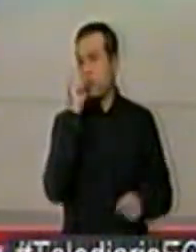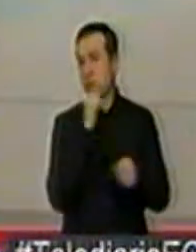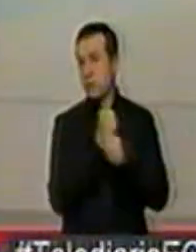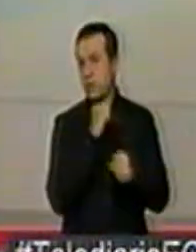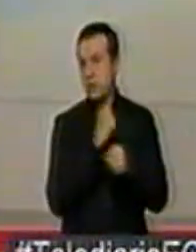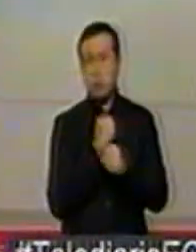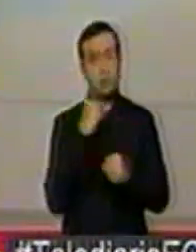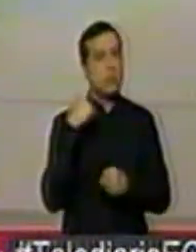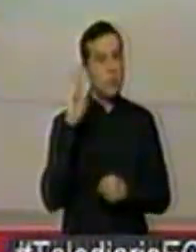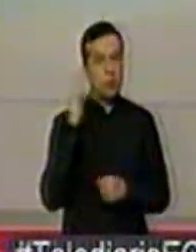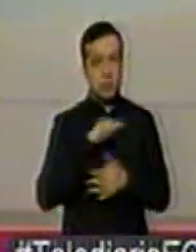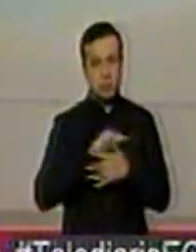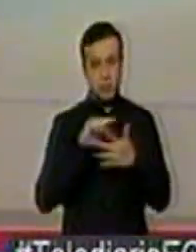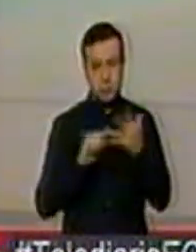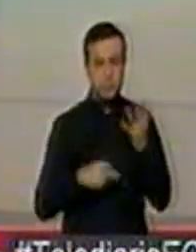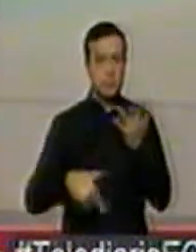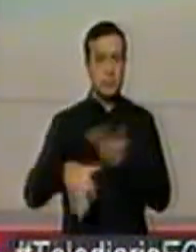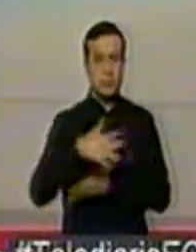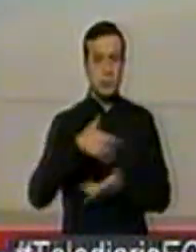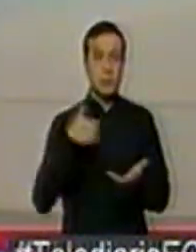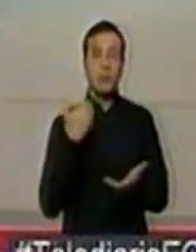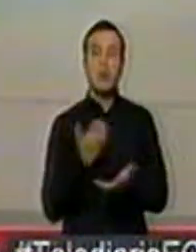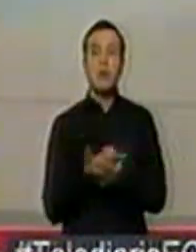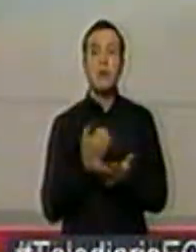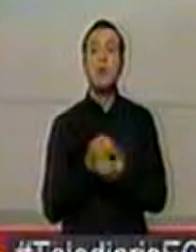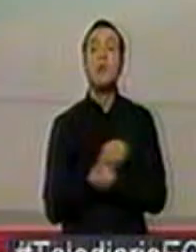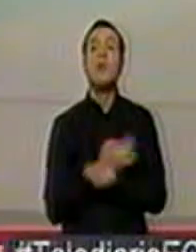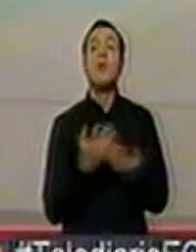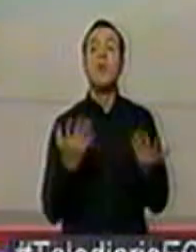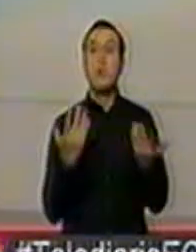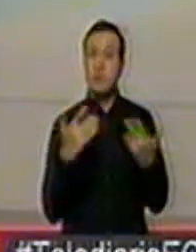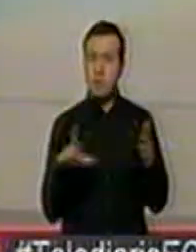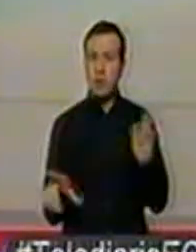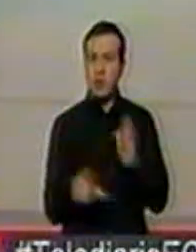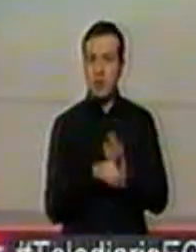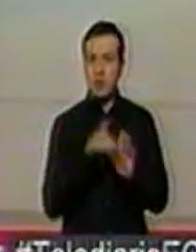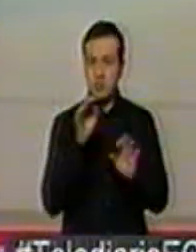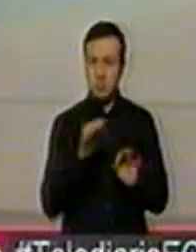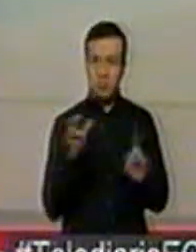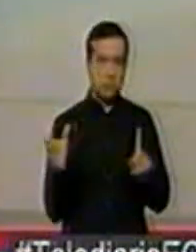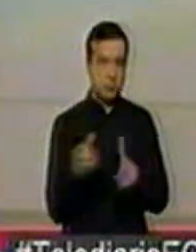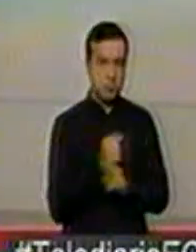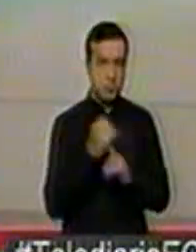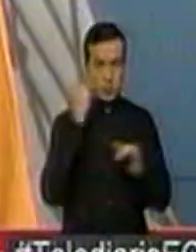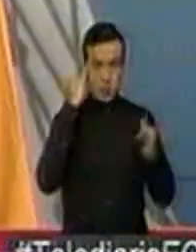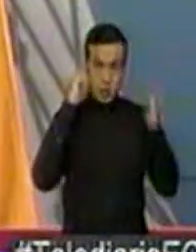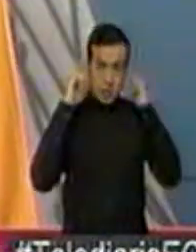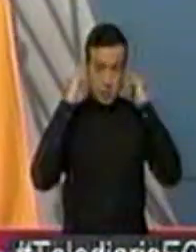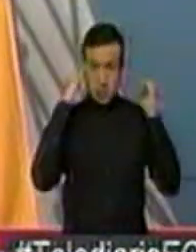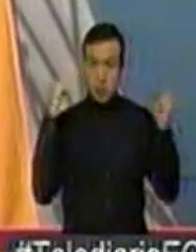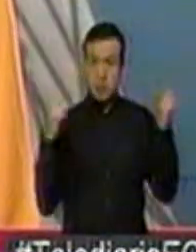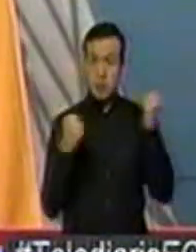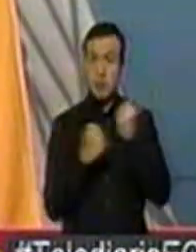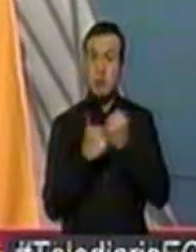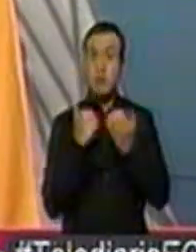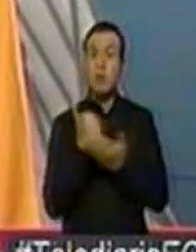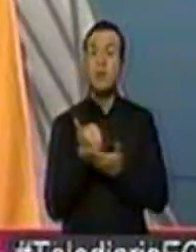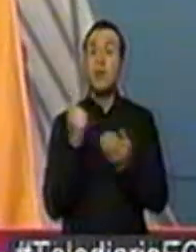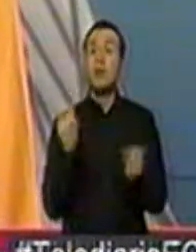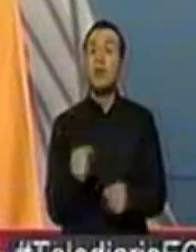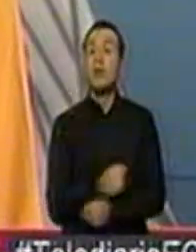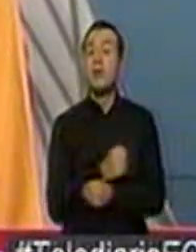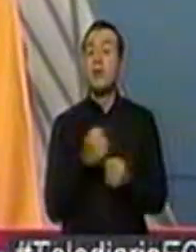divisas y genera dinámica económica habrá cumplido la ley su objetivo a veces las ideas se ven atadas a la imposibilidad